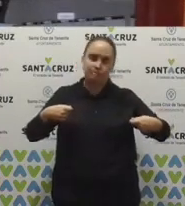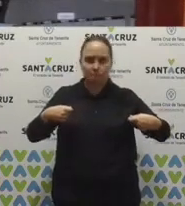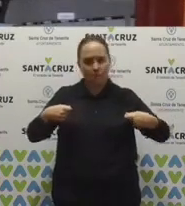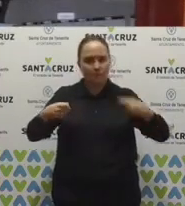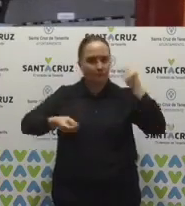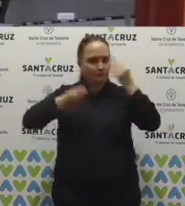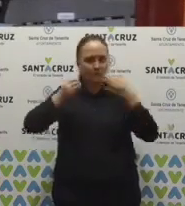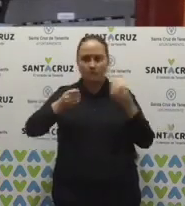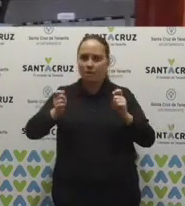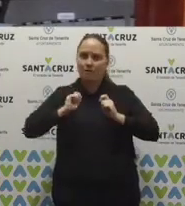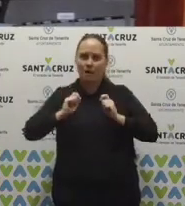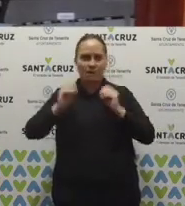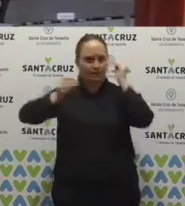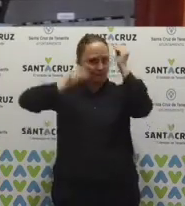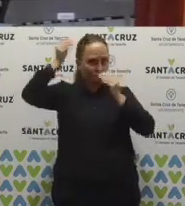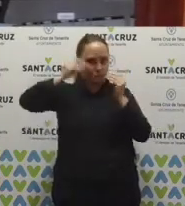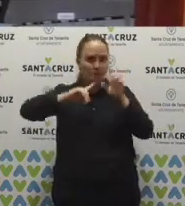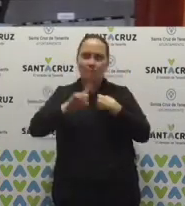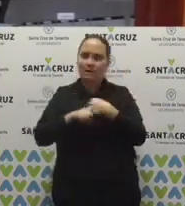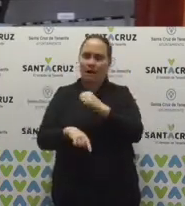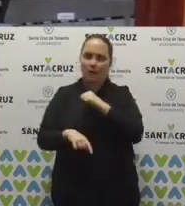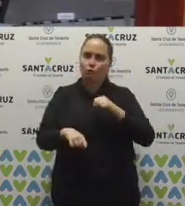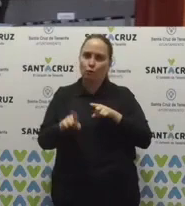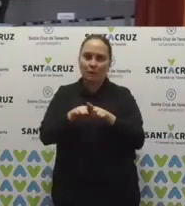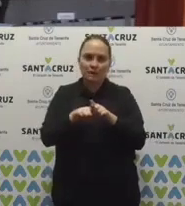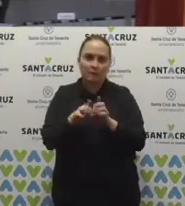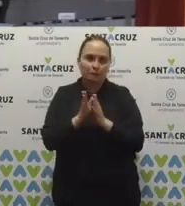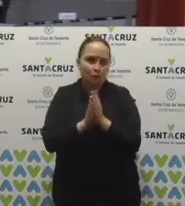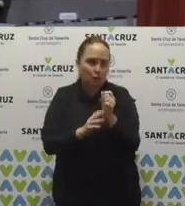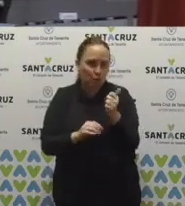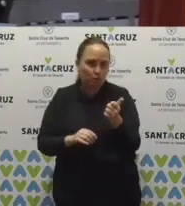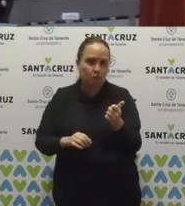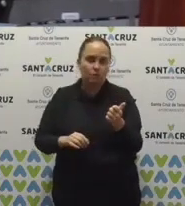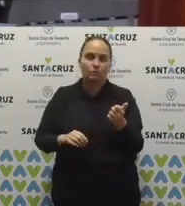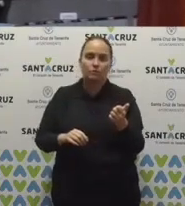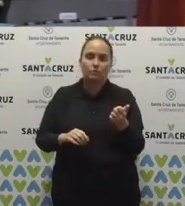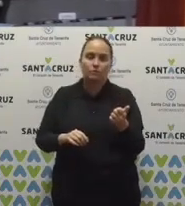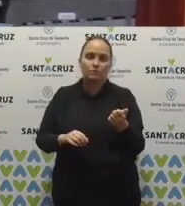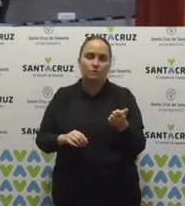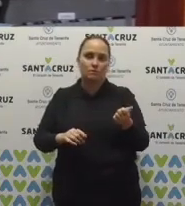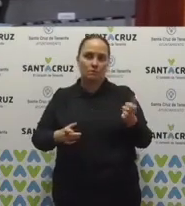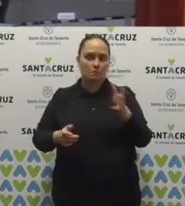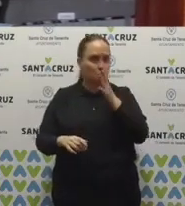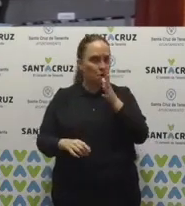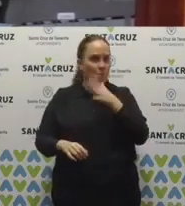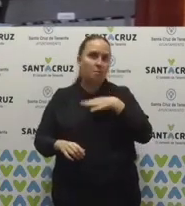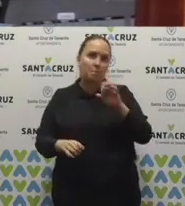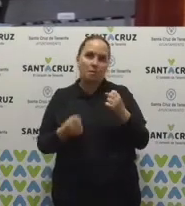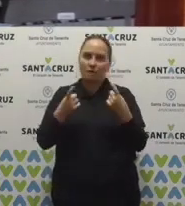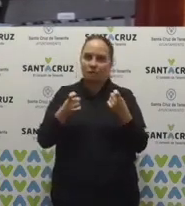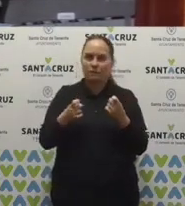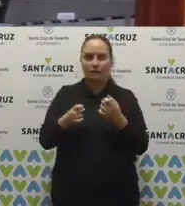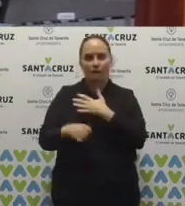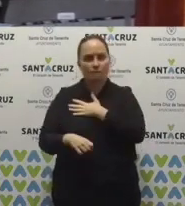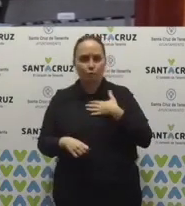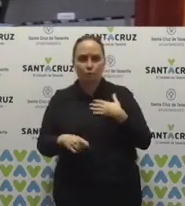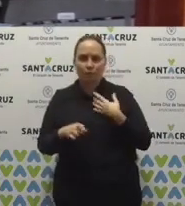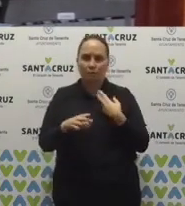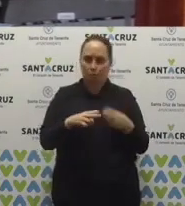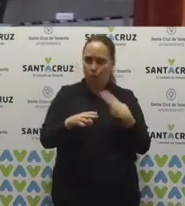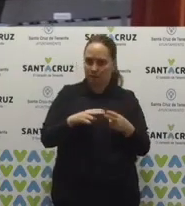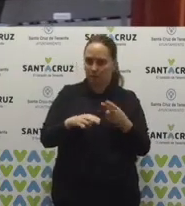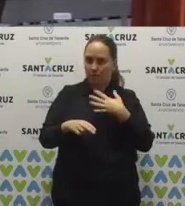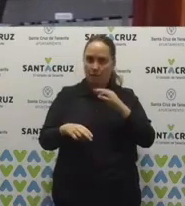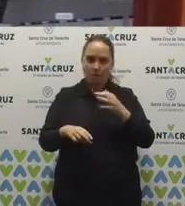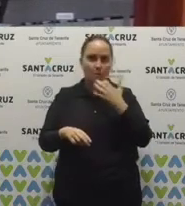autocrítica en el sentido de pues que habrá faltado voluntad política entendemos nosotros para poderlo tener tener antes